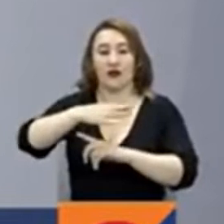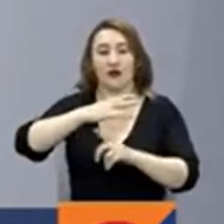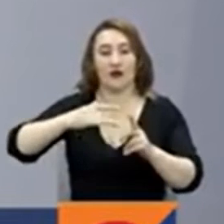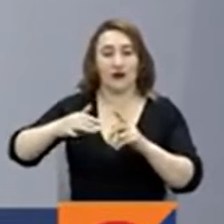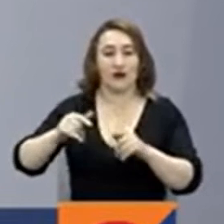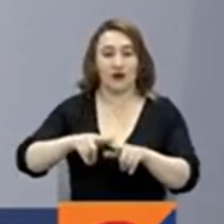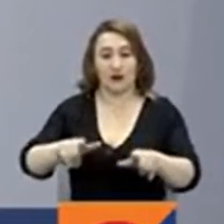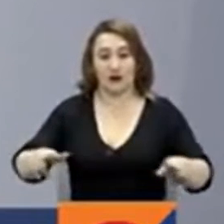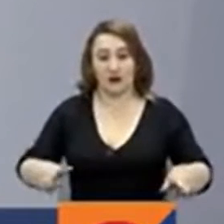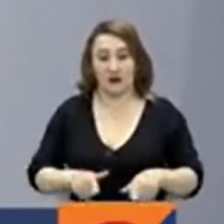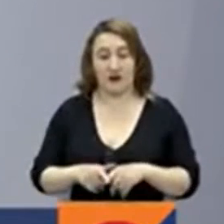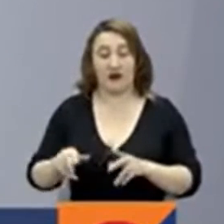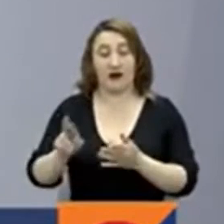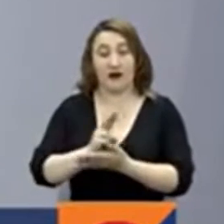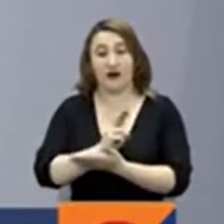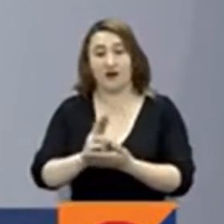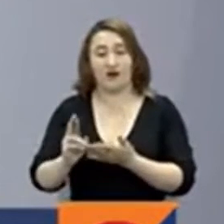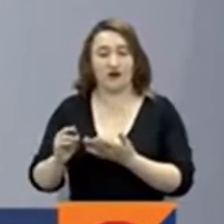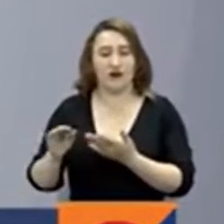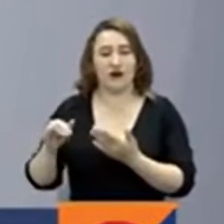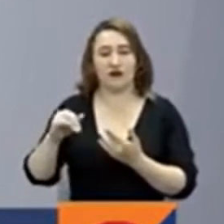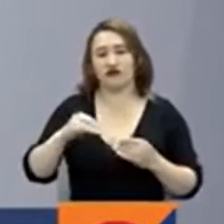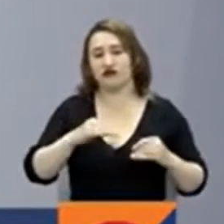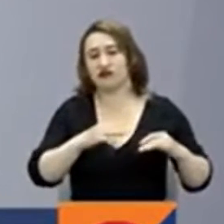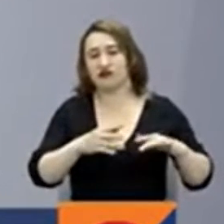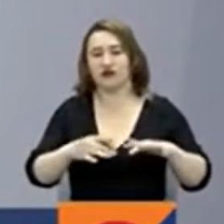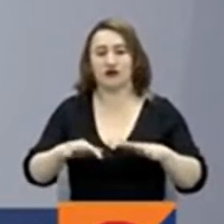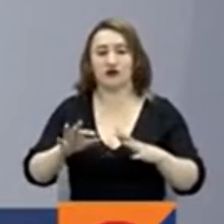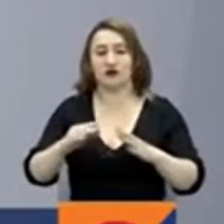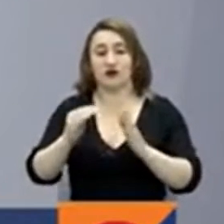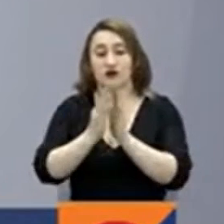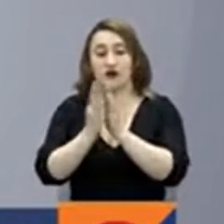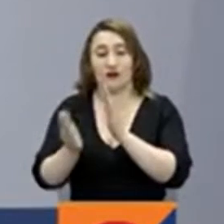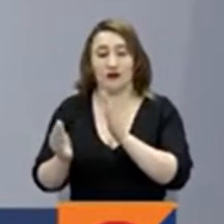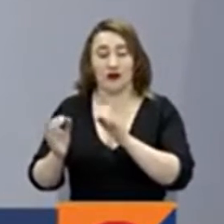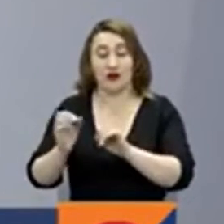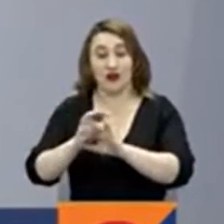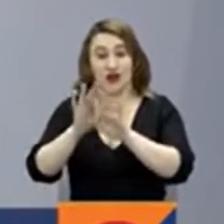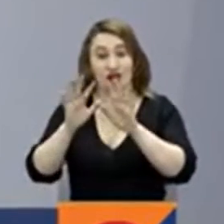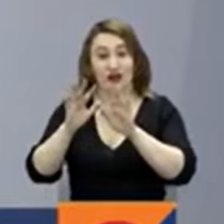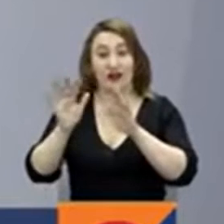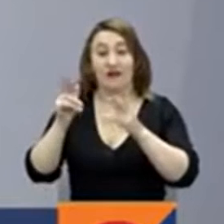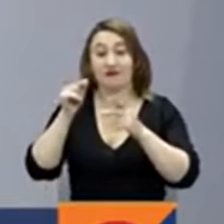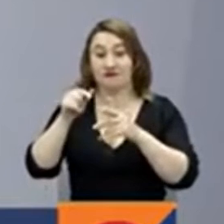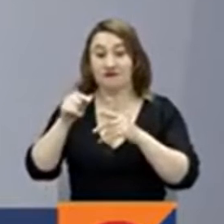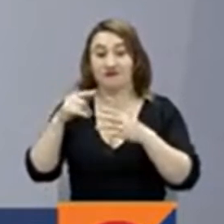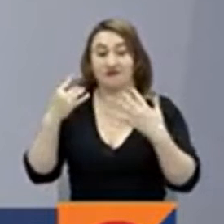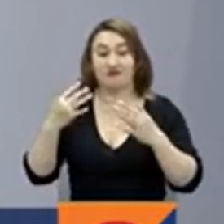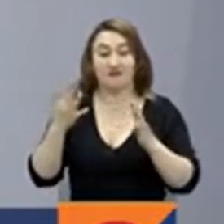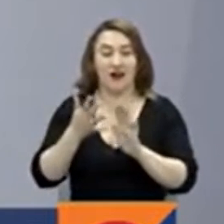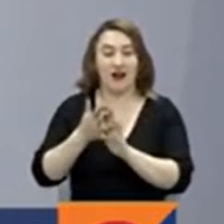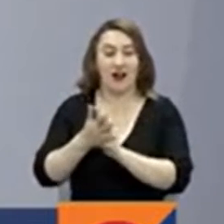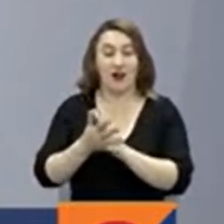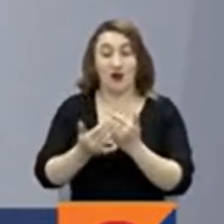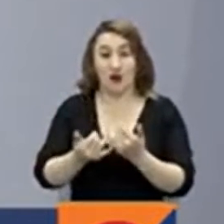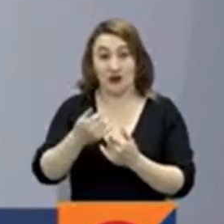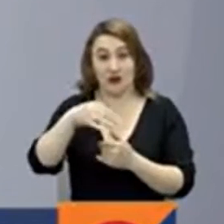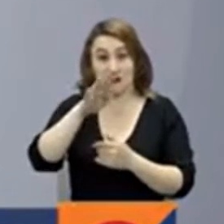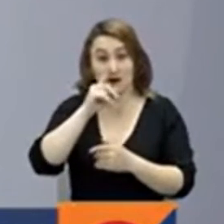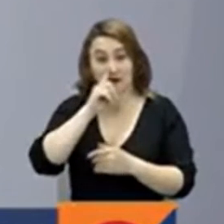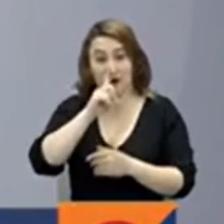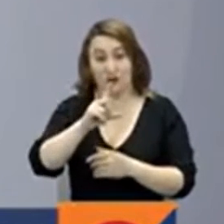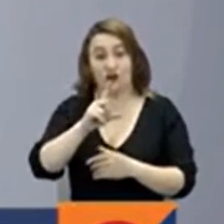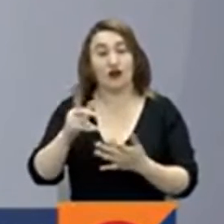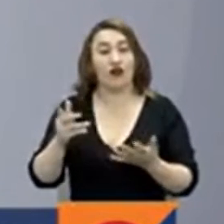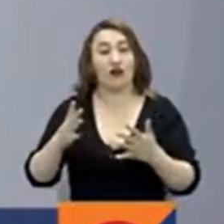el ritmo, un vehículo para transitar entre sus sombras y sus glorias. No se pierda estos íntimos relatos hoy 19 de julio en